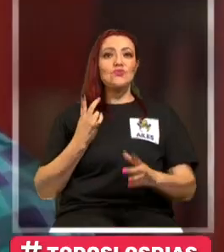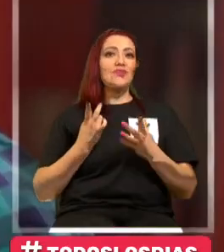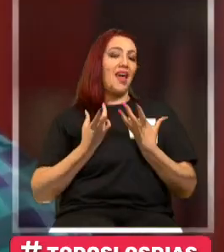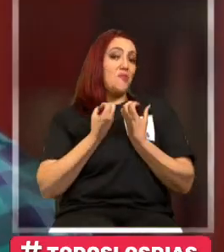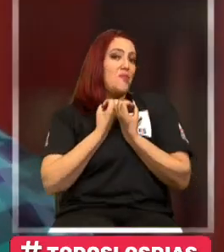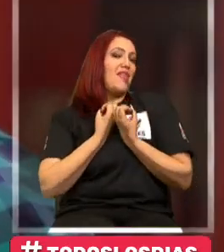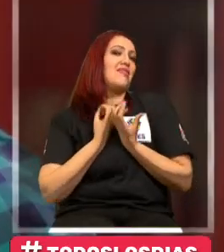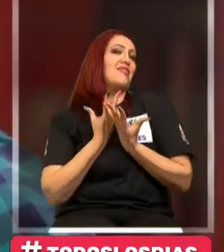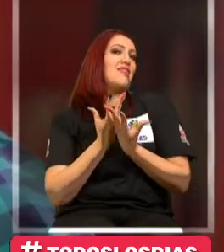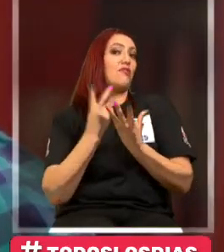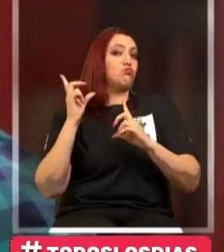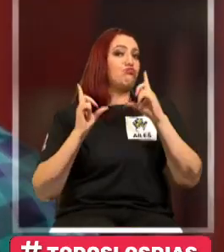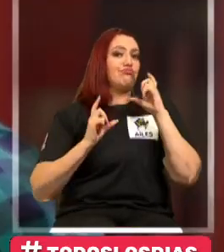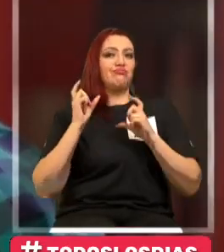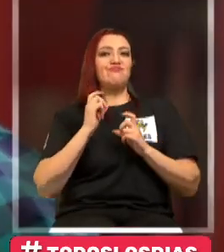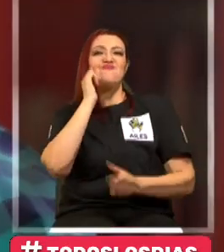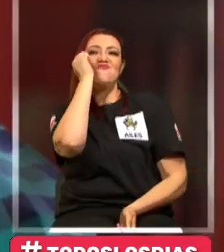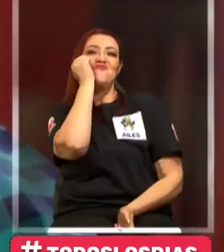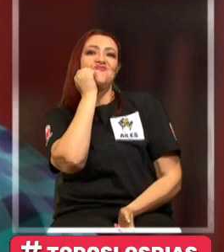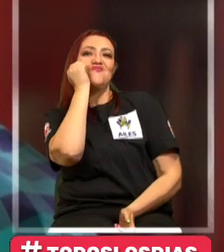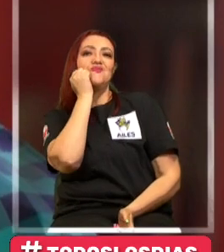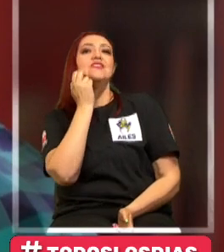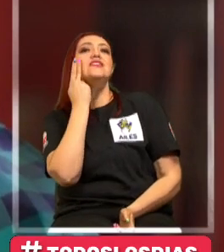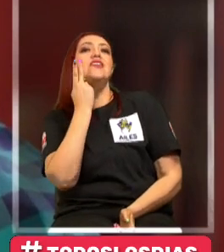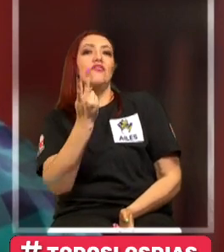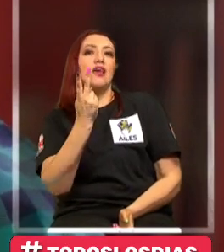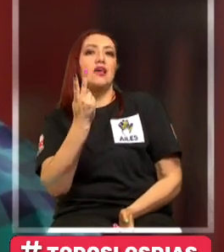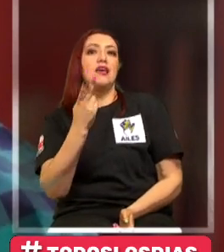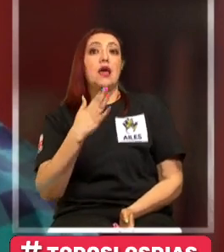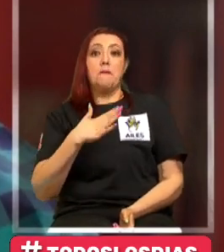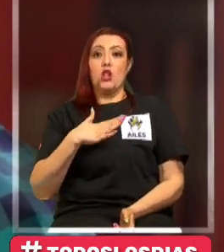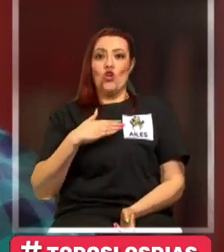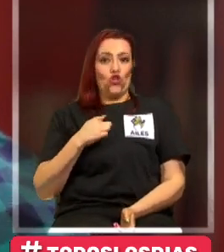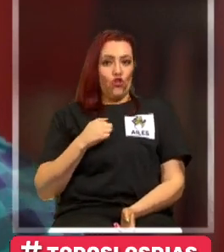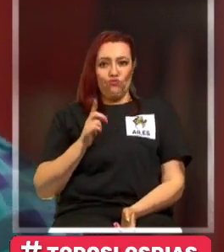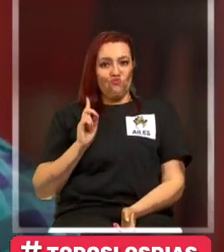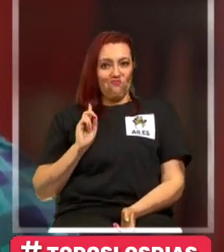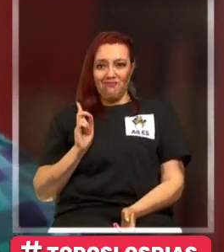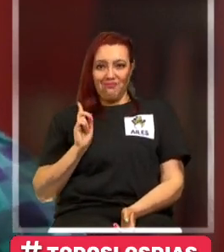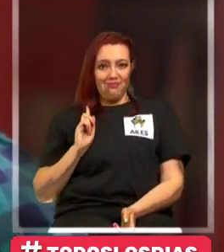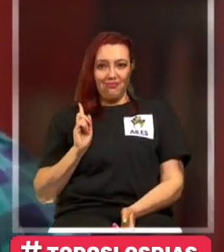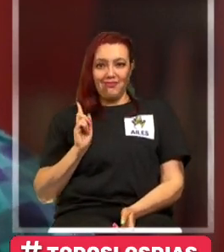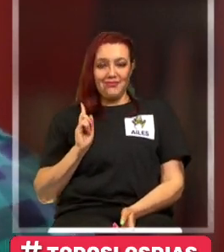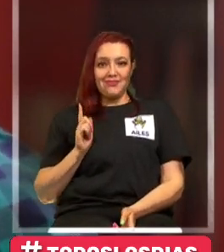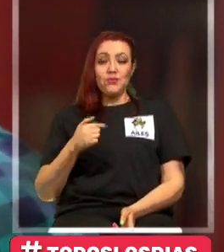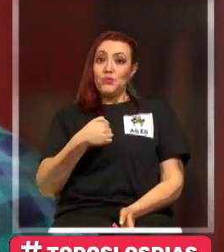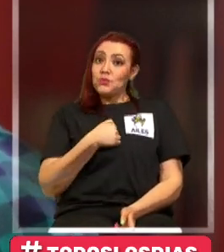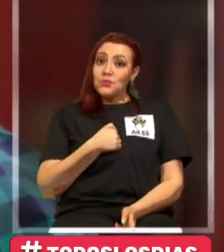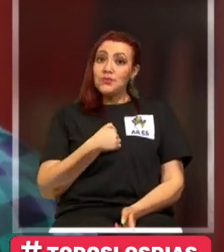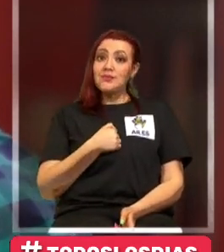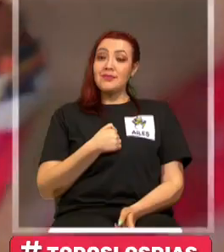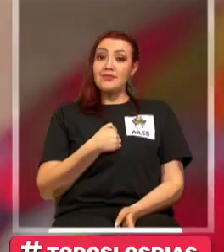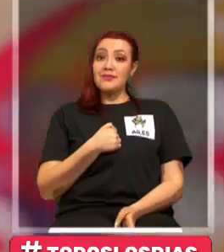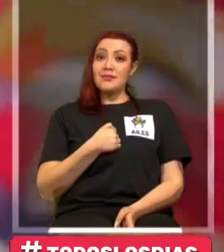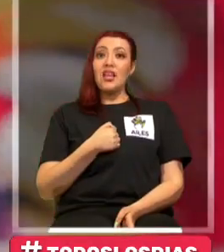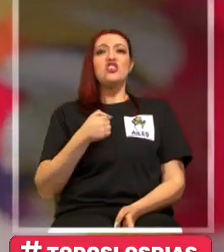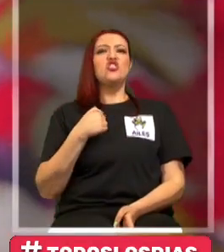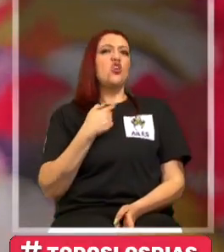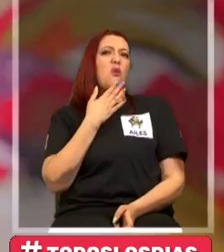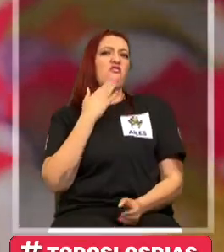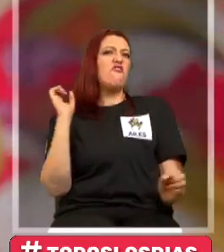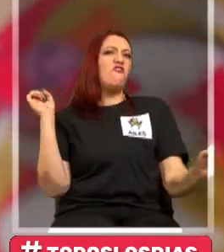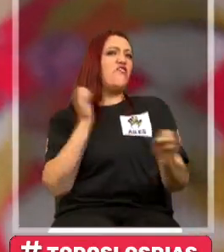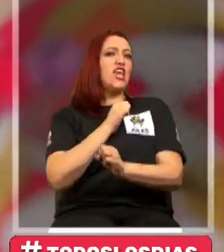expresiva y cariñosa y se nota. Pero yo no, yo soy más frío,